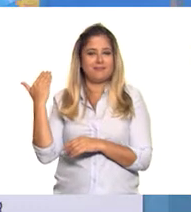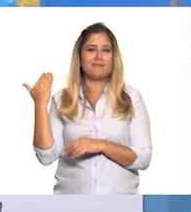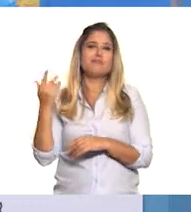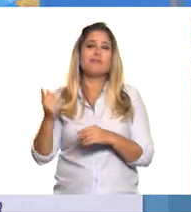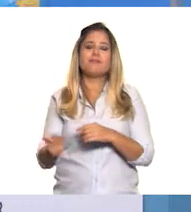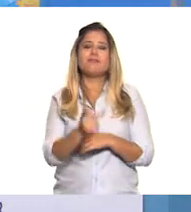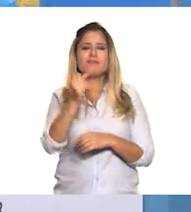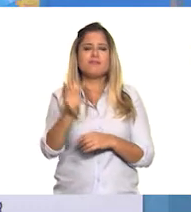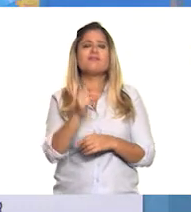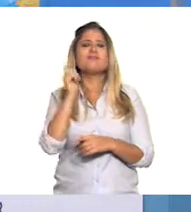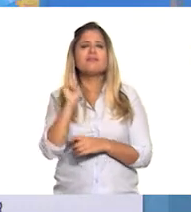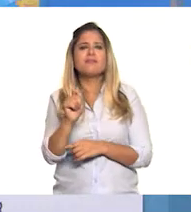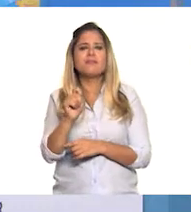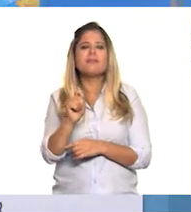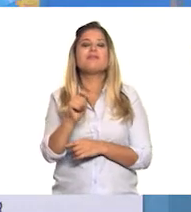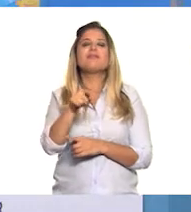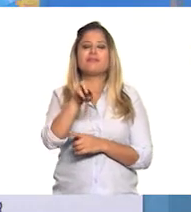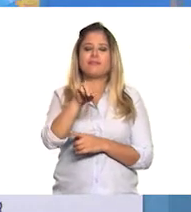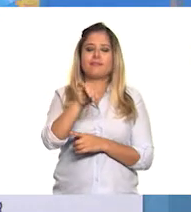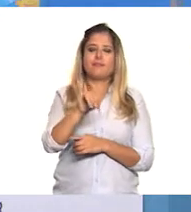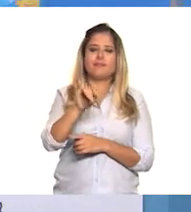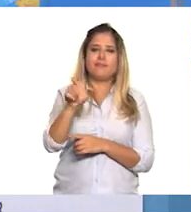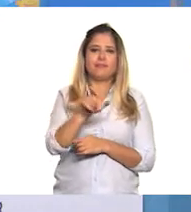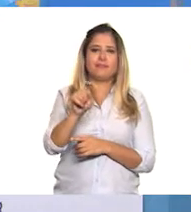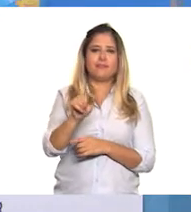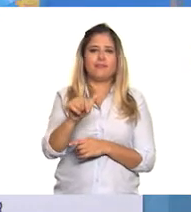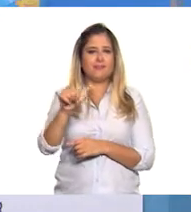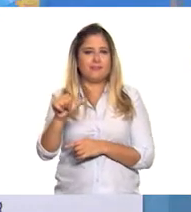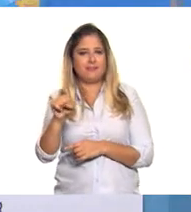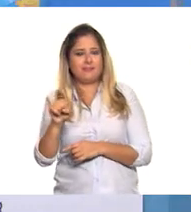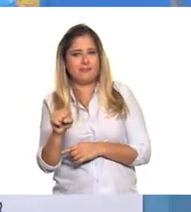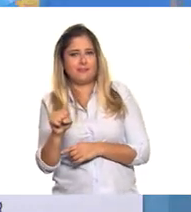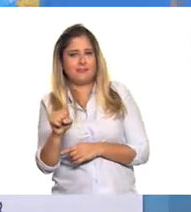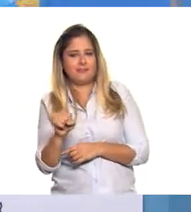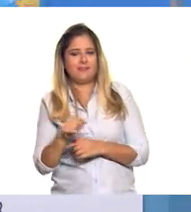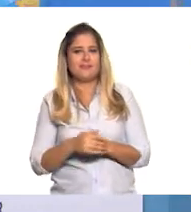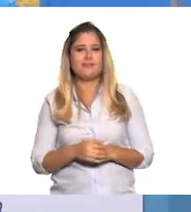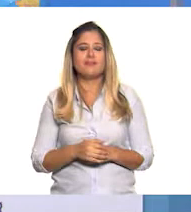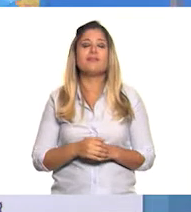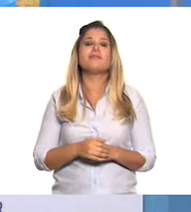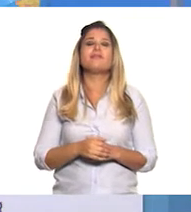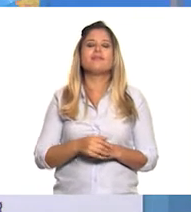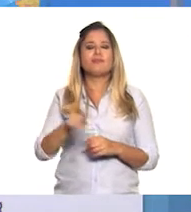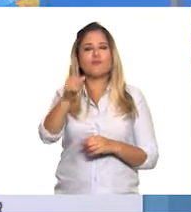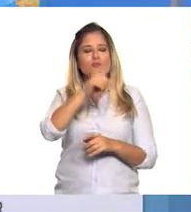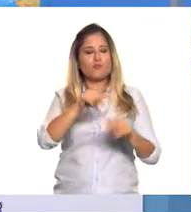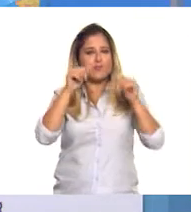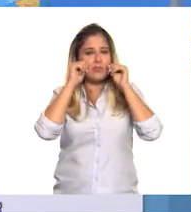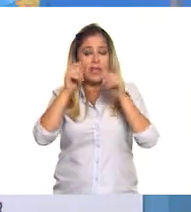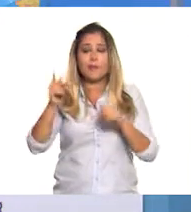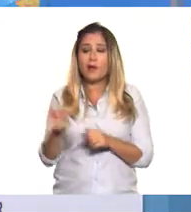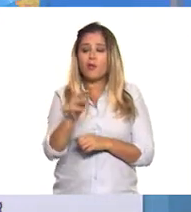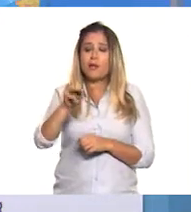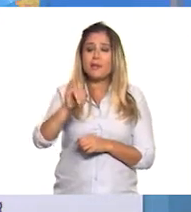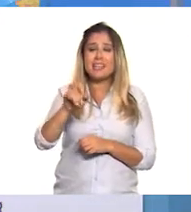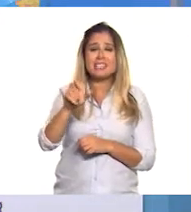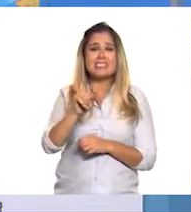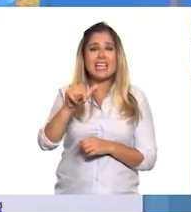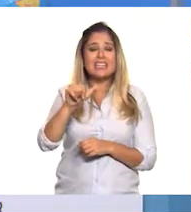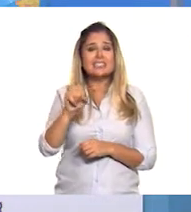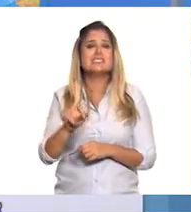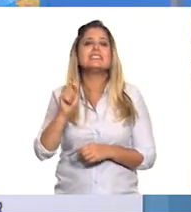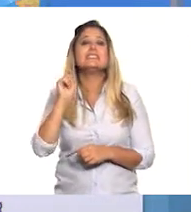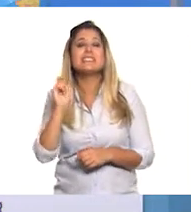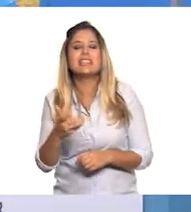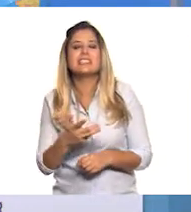Las preguntas que dijimos son, exacto, las preguntas mixtas. Queden atentos. Las preguntas mixtas son aquellas que nos